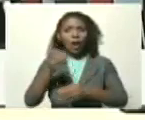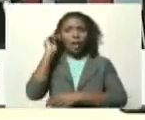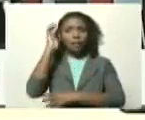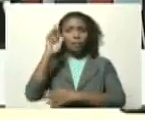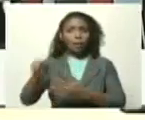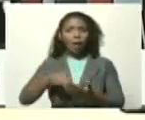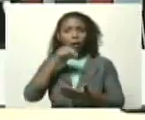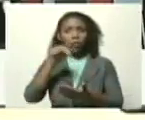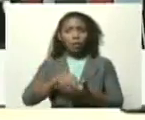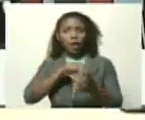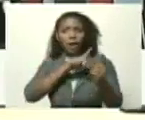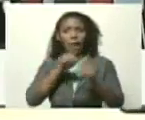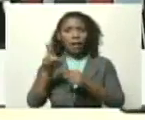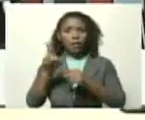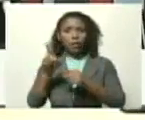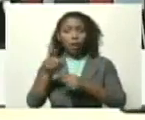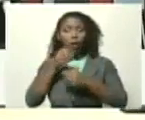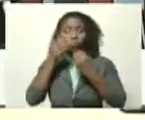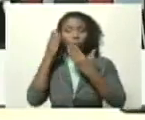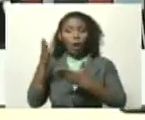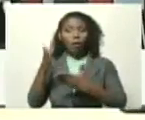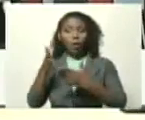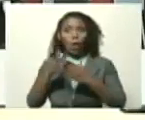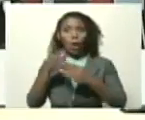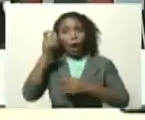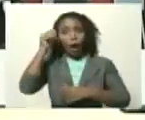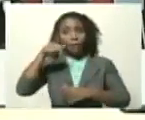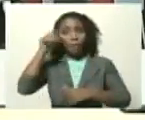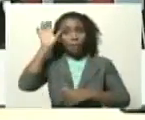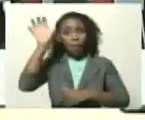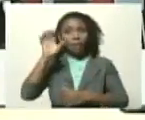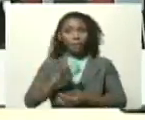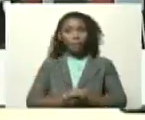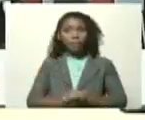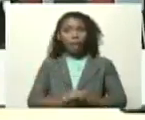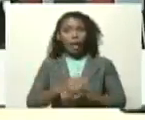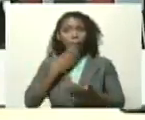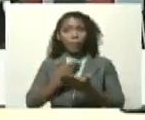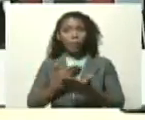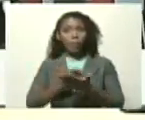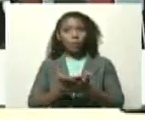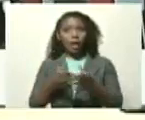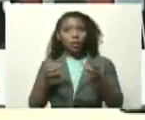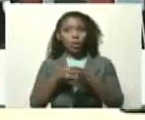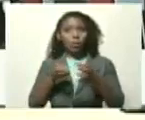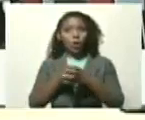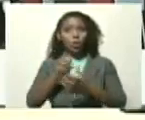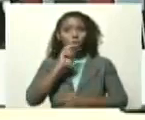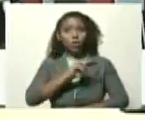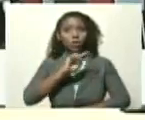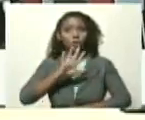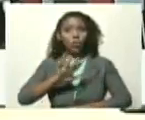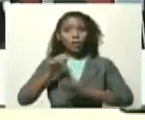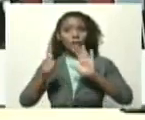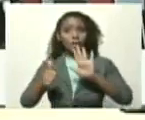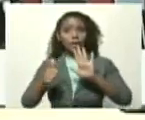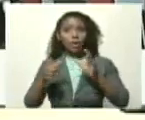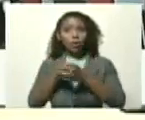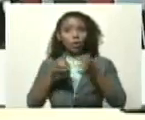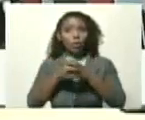Nacional y eso es bueno para el país. Y la propuesta de la Brigada 256 de la